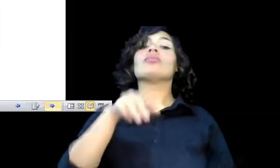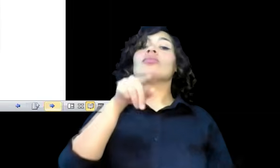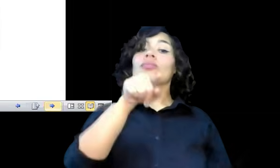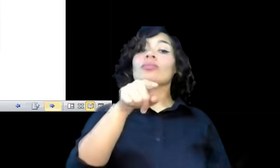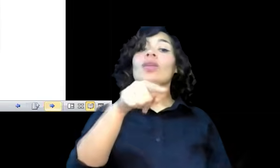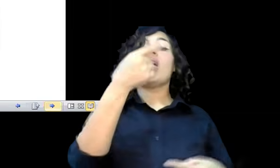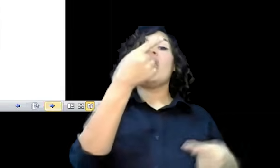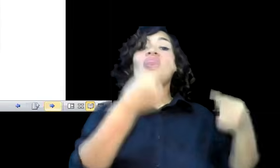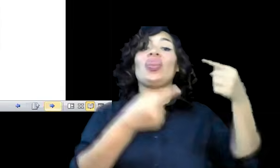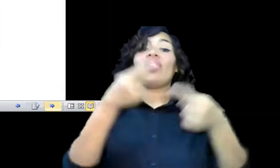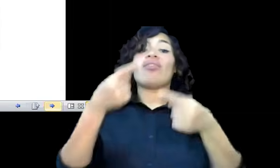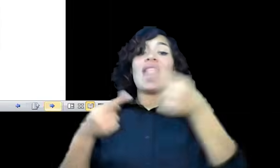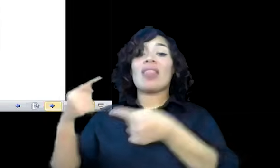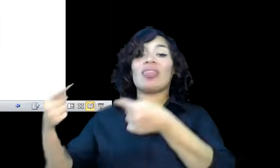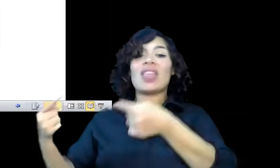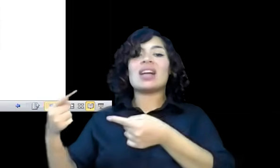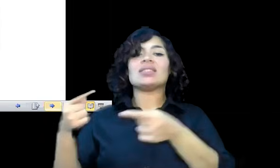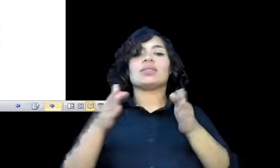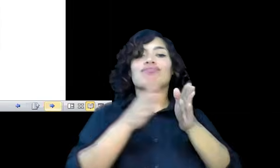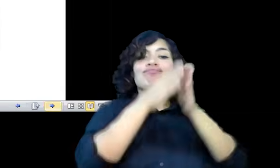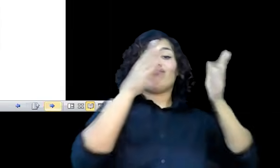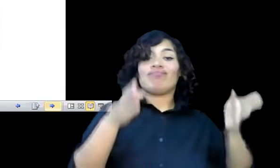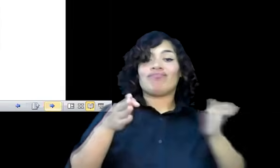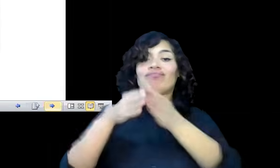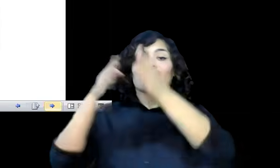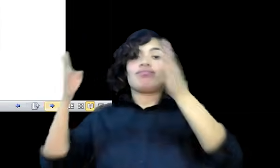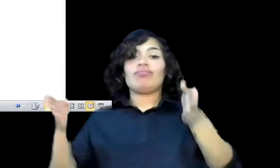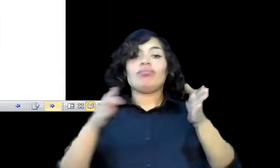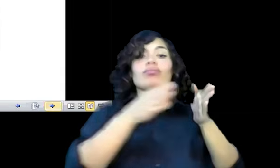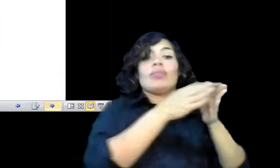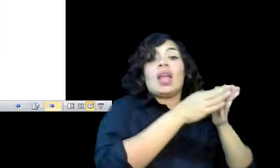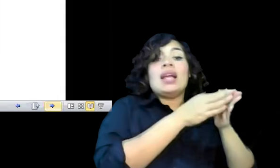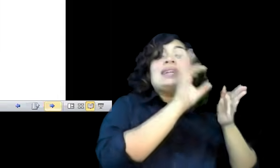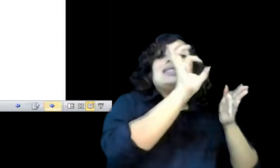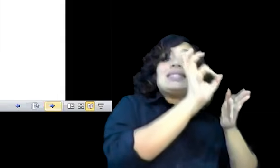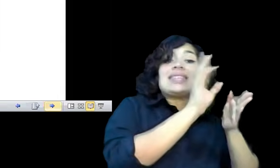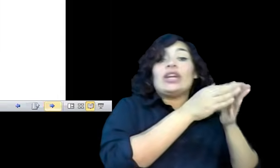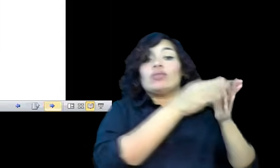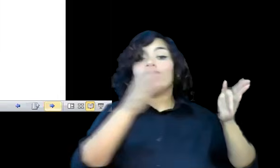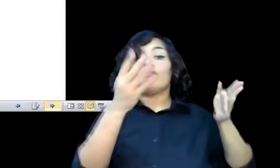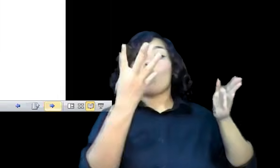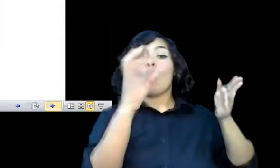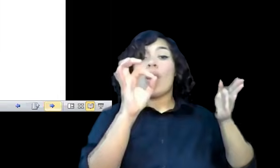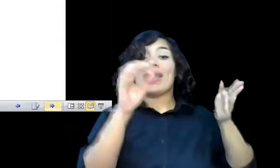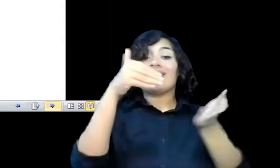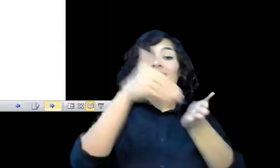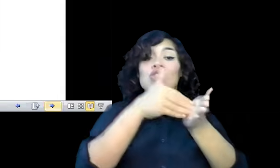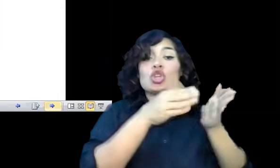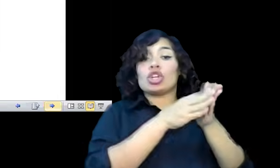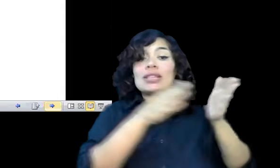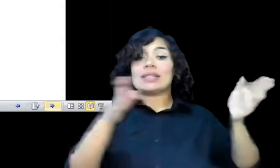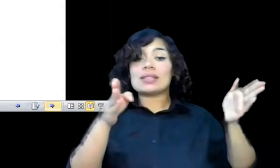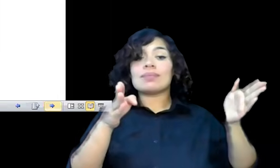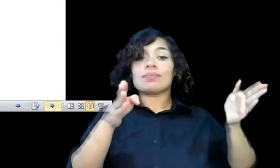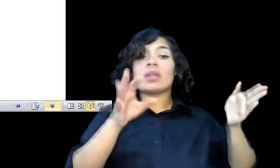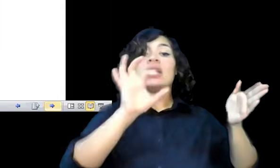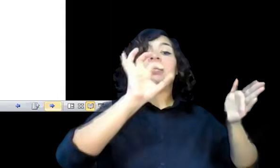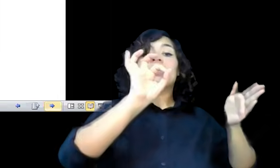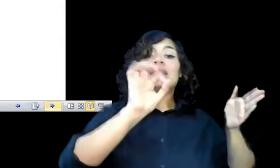los distintos intervalos, ¿sí?, de 0 a 40 millones va a ser monto cero más el 50%,